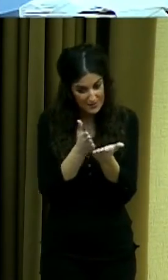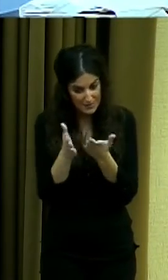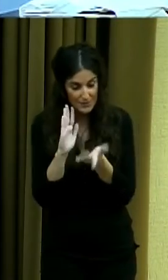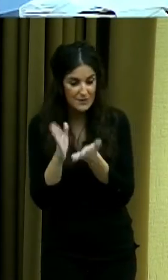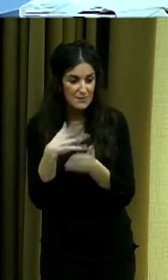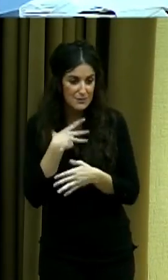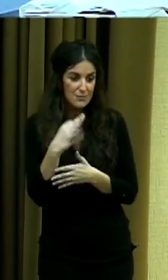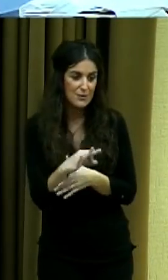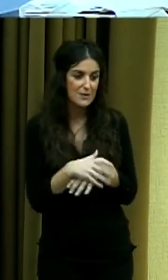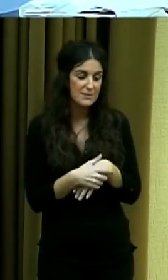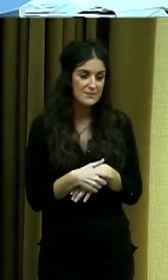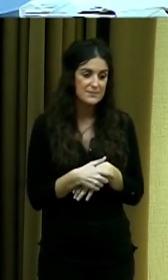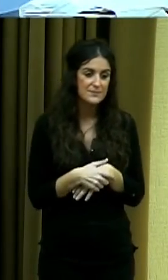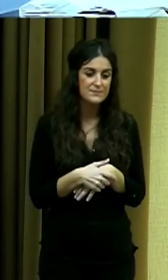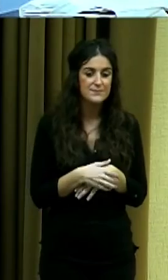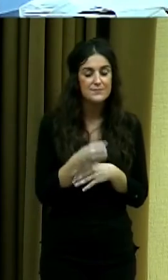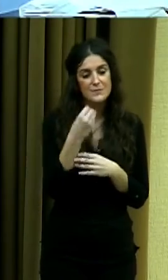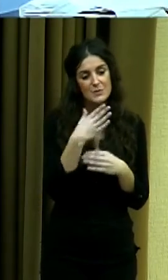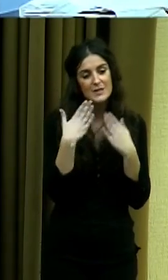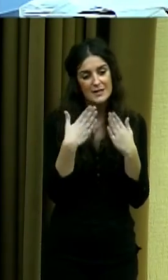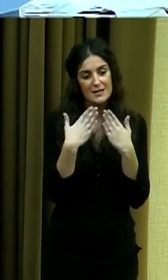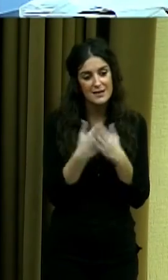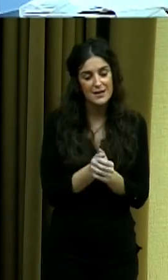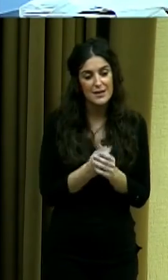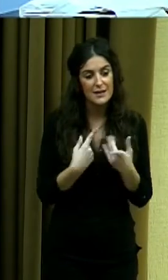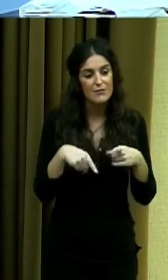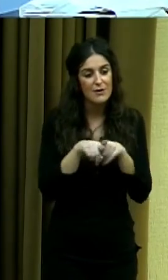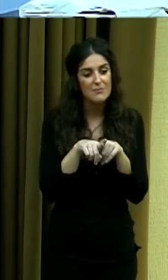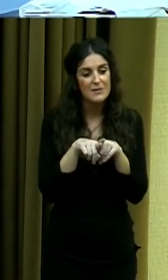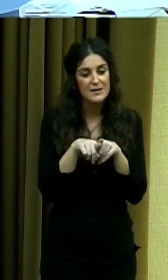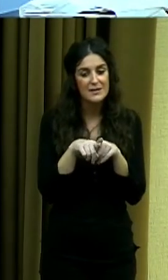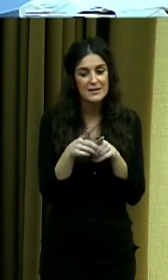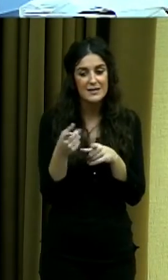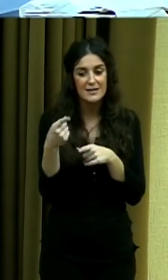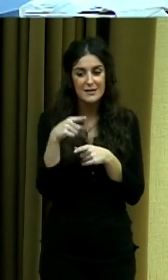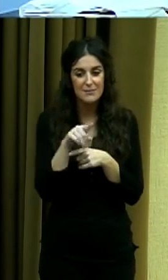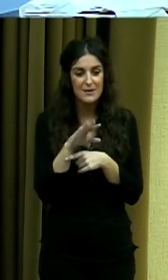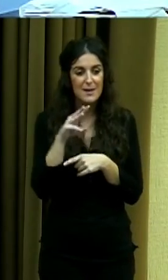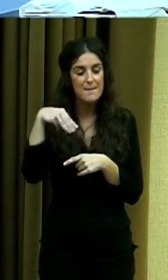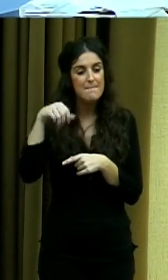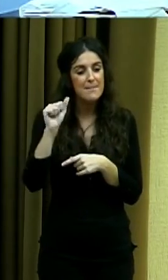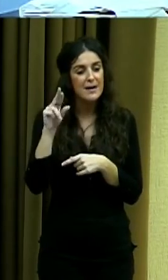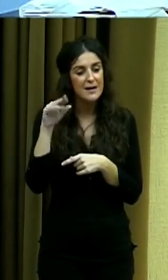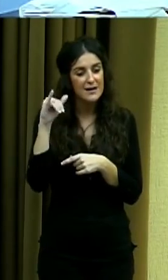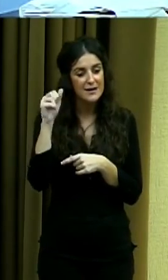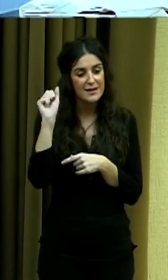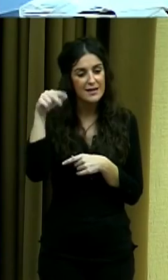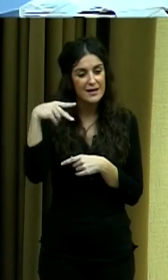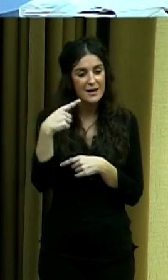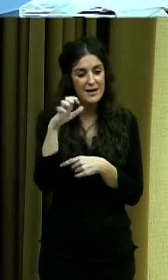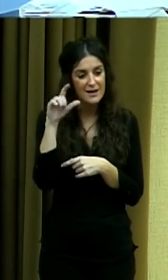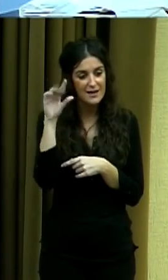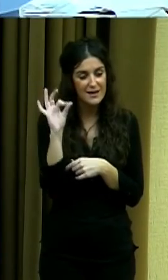tratamiento. Muy bien, gracias. Igualmente, otra pregunta para usted, María Ángeles. Le leo textualmente. ¿Dónde